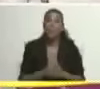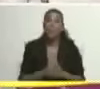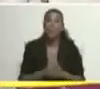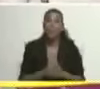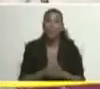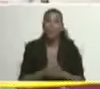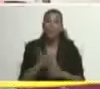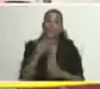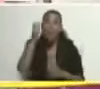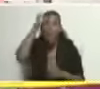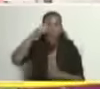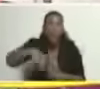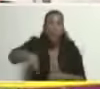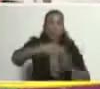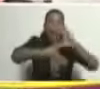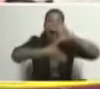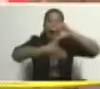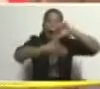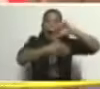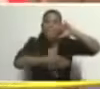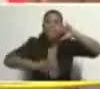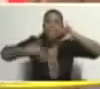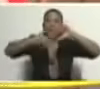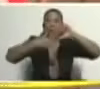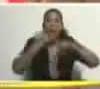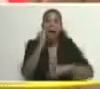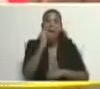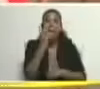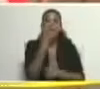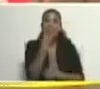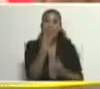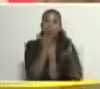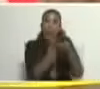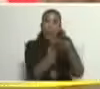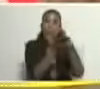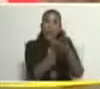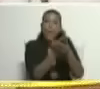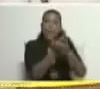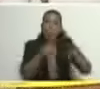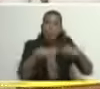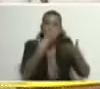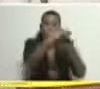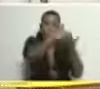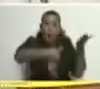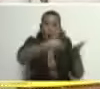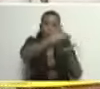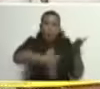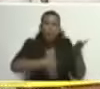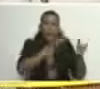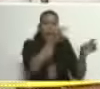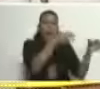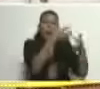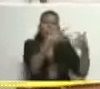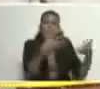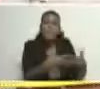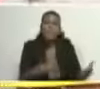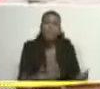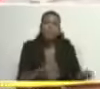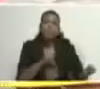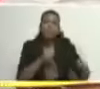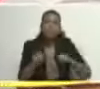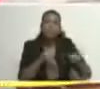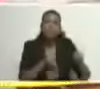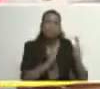y para los pueblos de nuestra América. Tenemos 3 documentos conceptuales, doctrinario y de